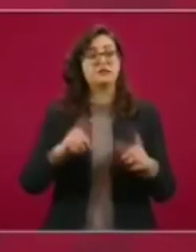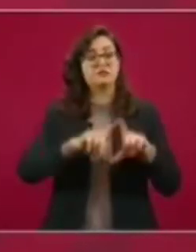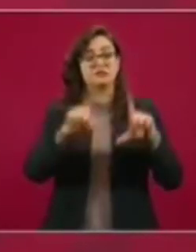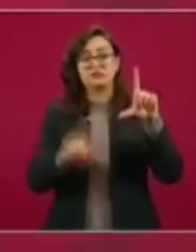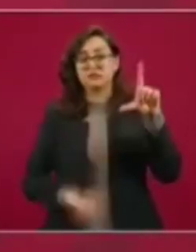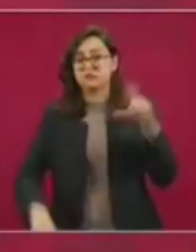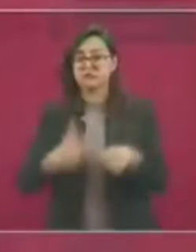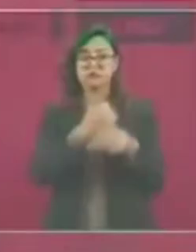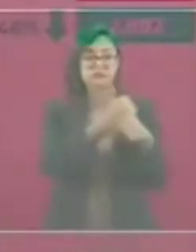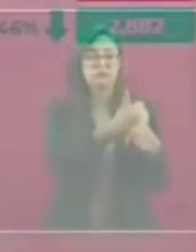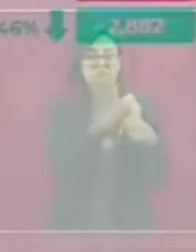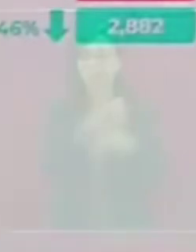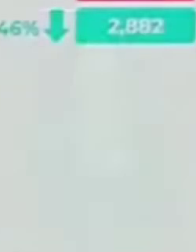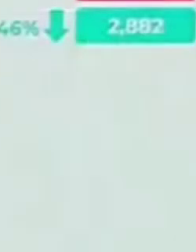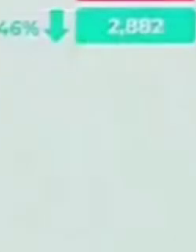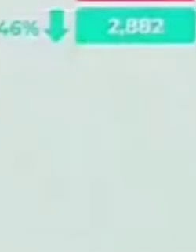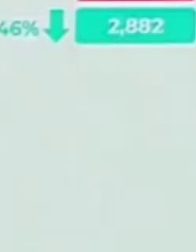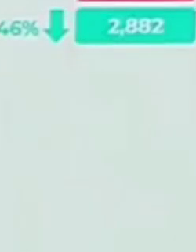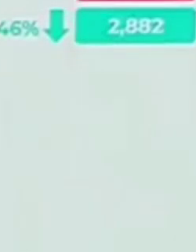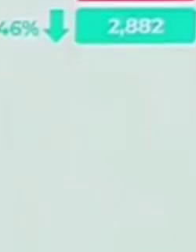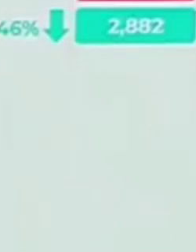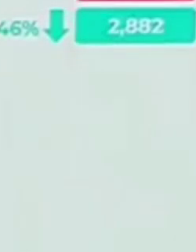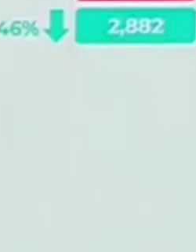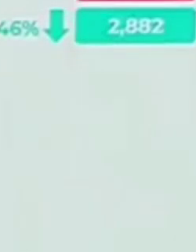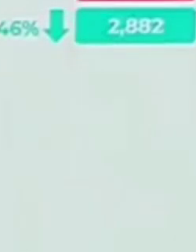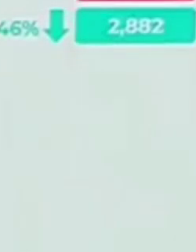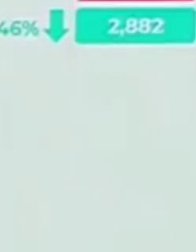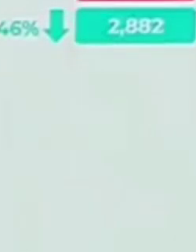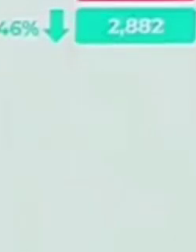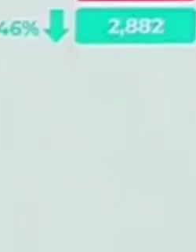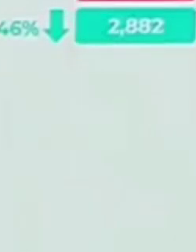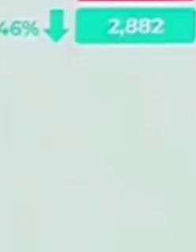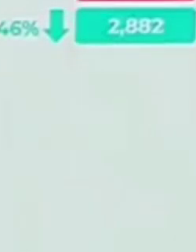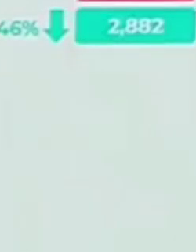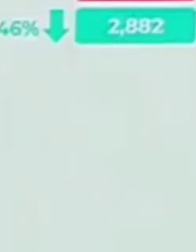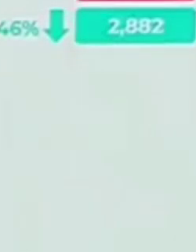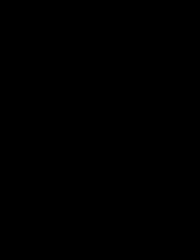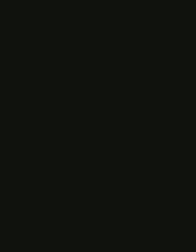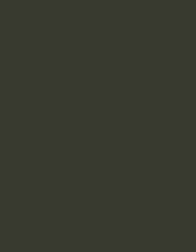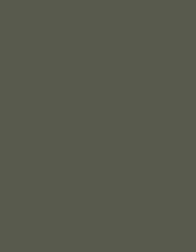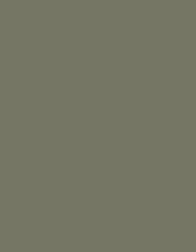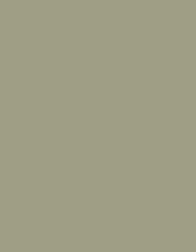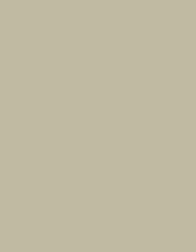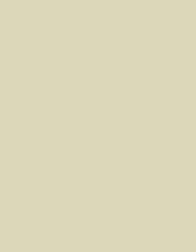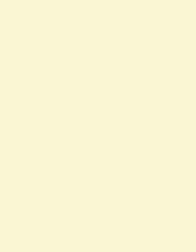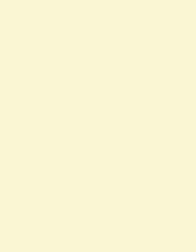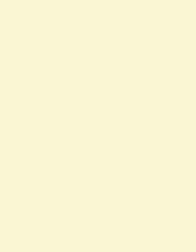pero en la actualidad, afortunadamente, esta tiene una tendencia a la baja.